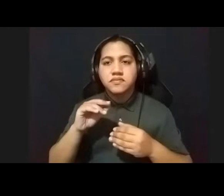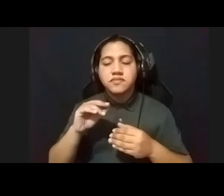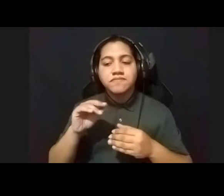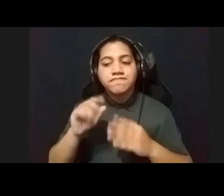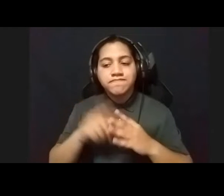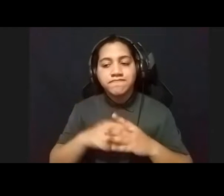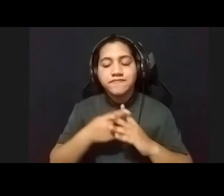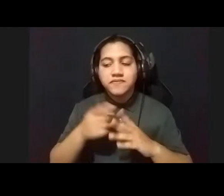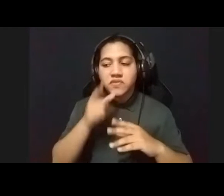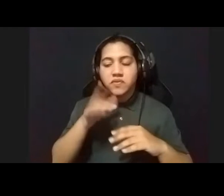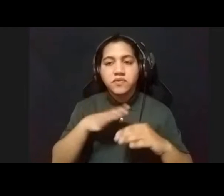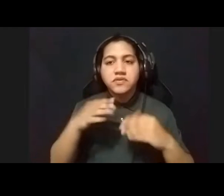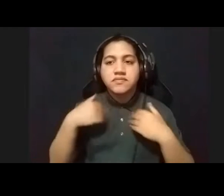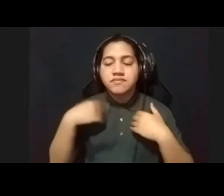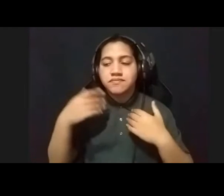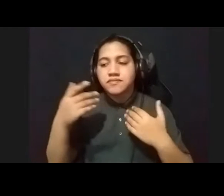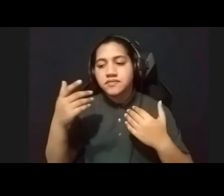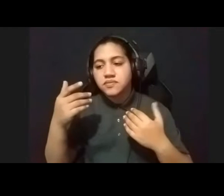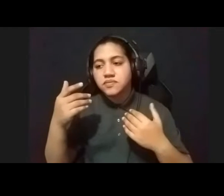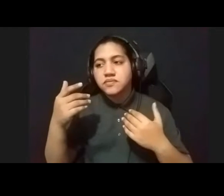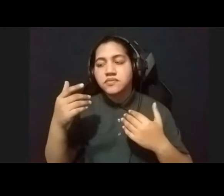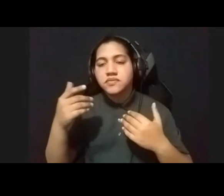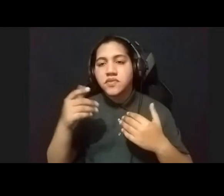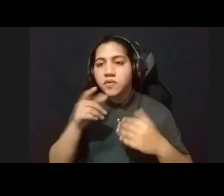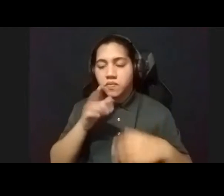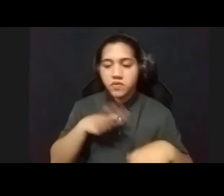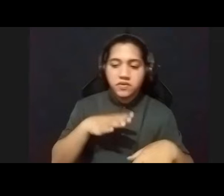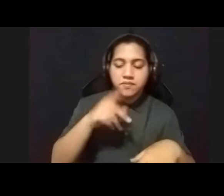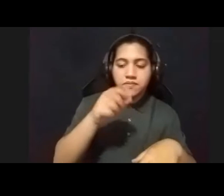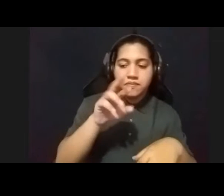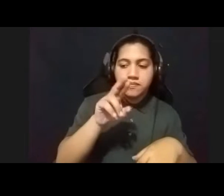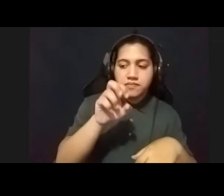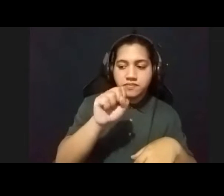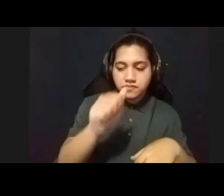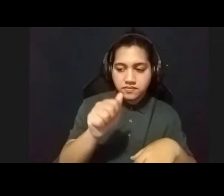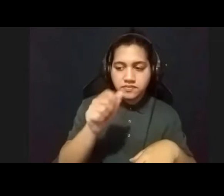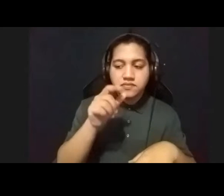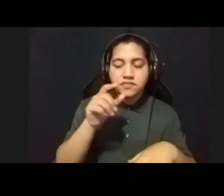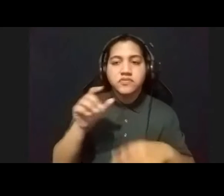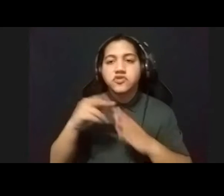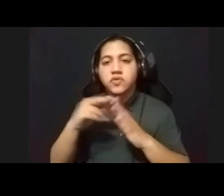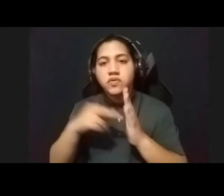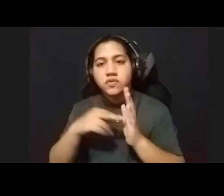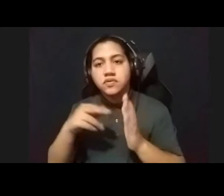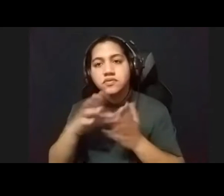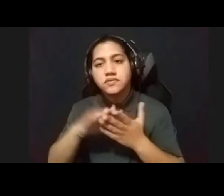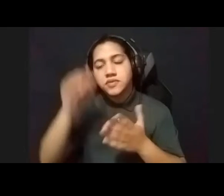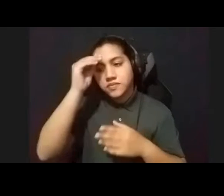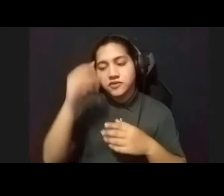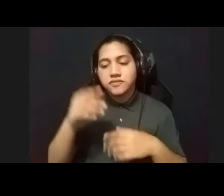tenían las mujeres y que tienen las mujeres persas cuando se cuentan cuentos, son códigos que se aprendieron de forma